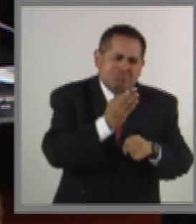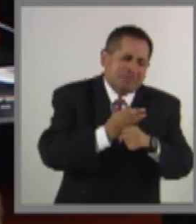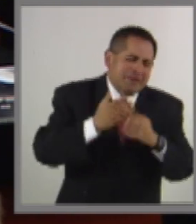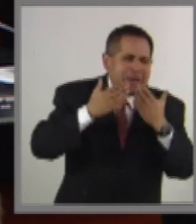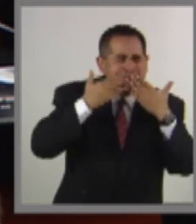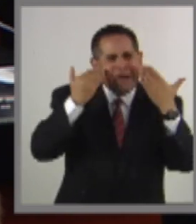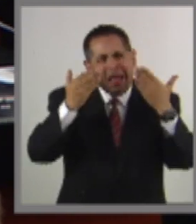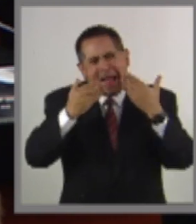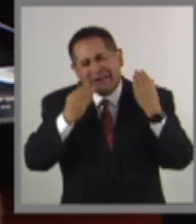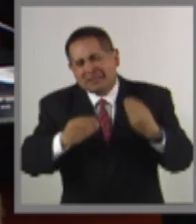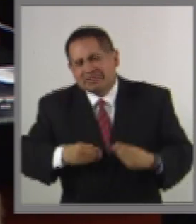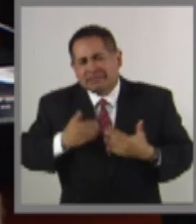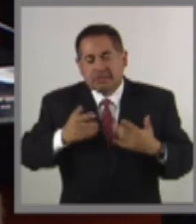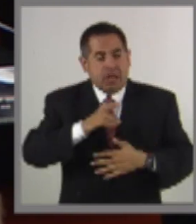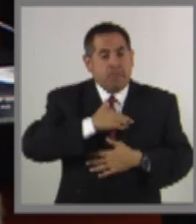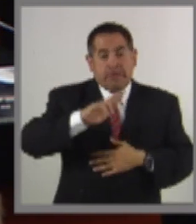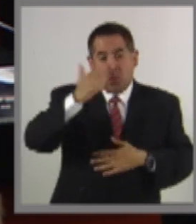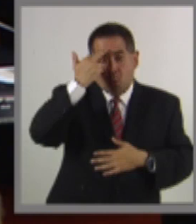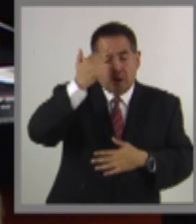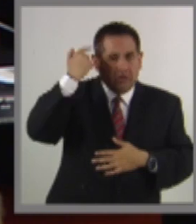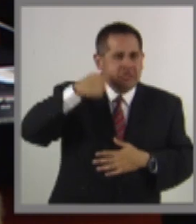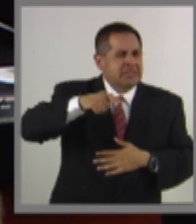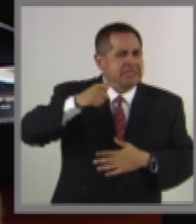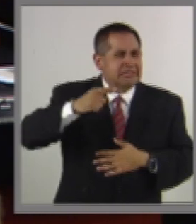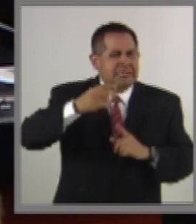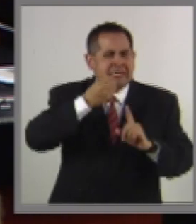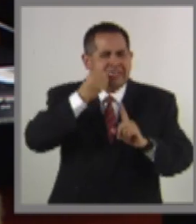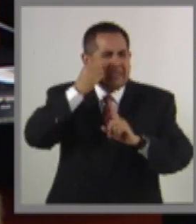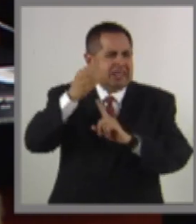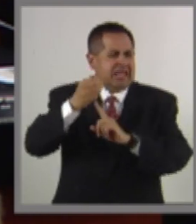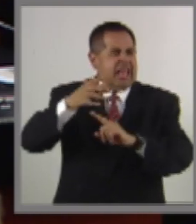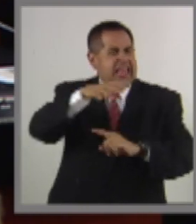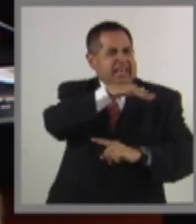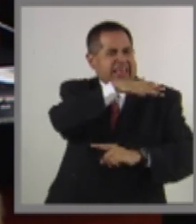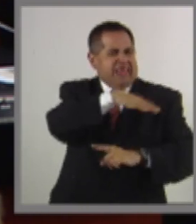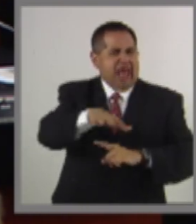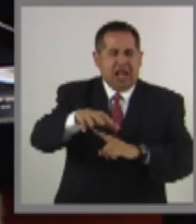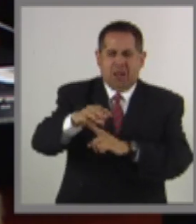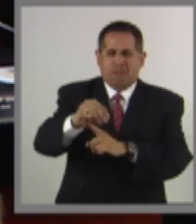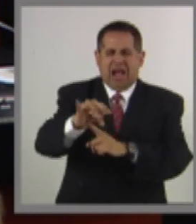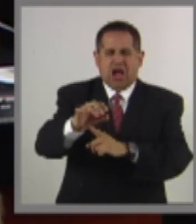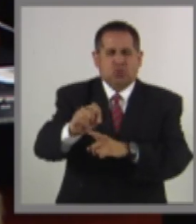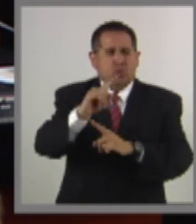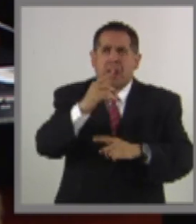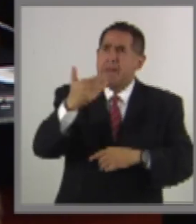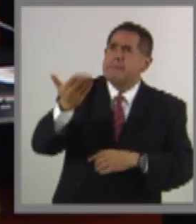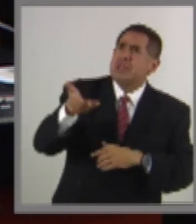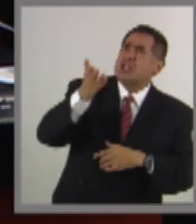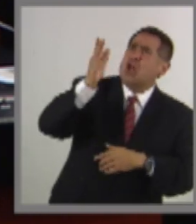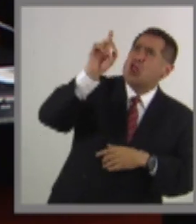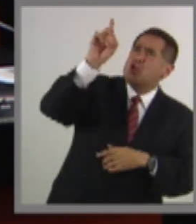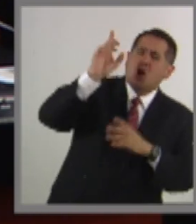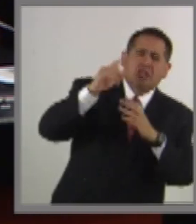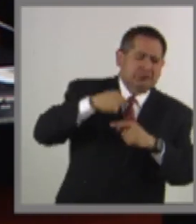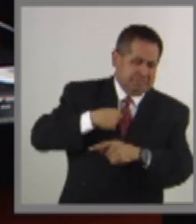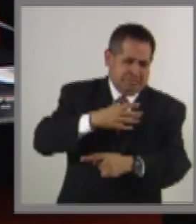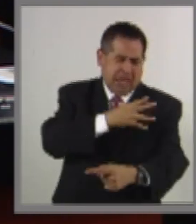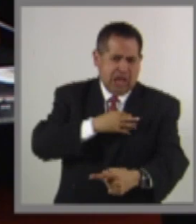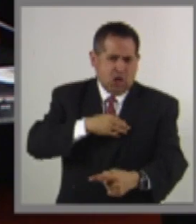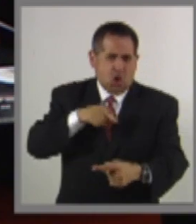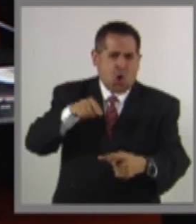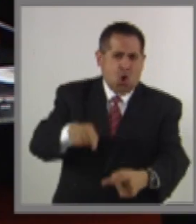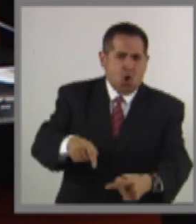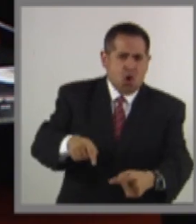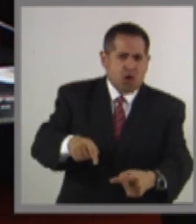Miguel Barbosa me recuerda a la oración del padre del general MacArthur cuando le pedía a Dios que su hijo tuviera